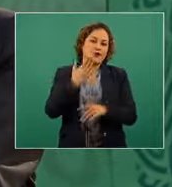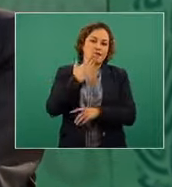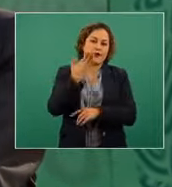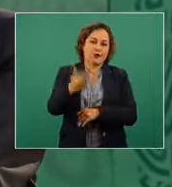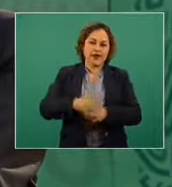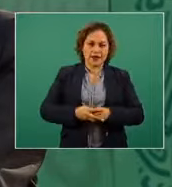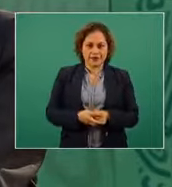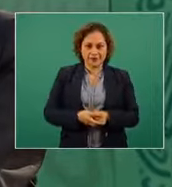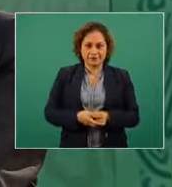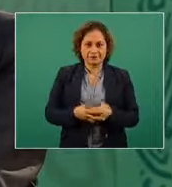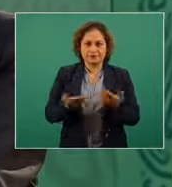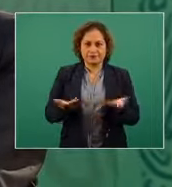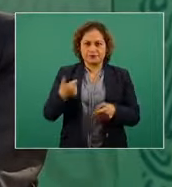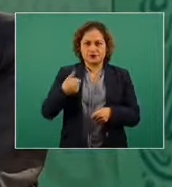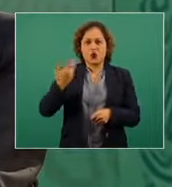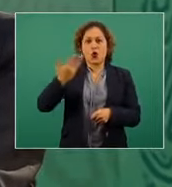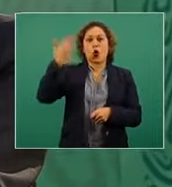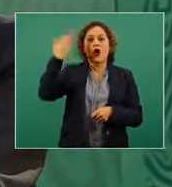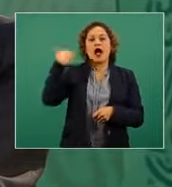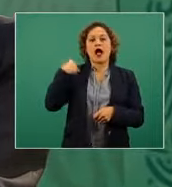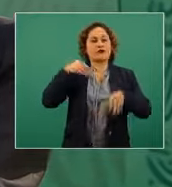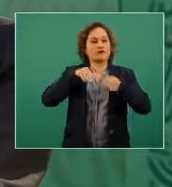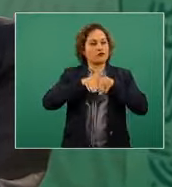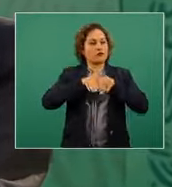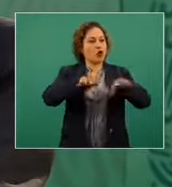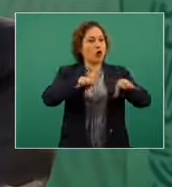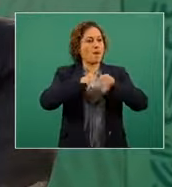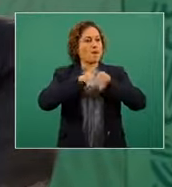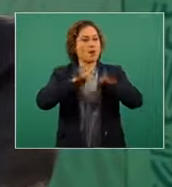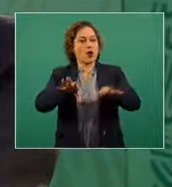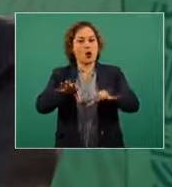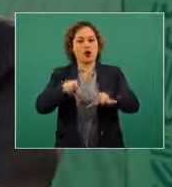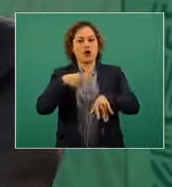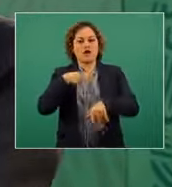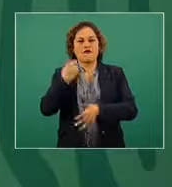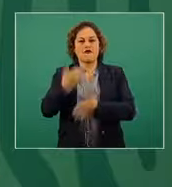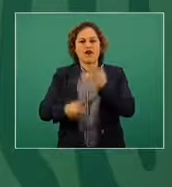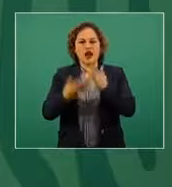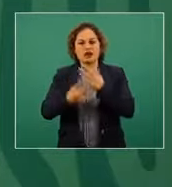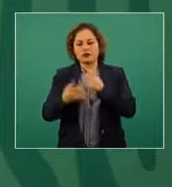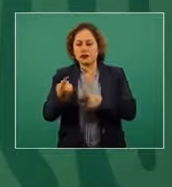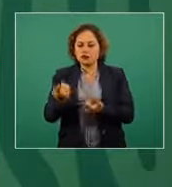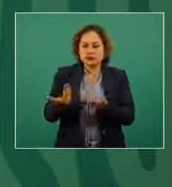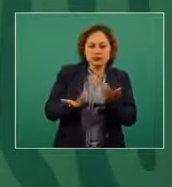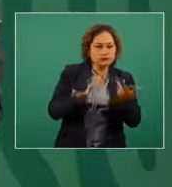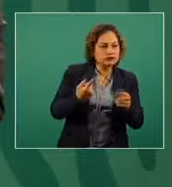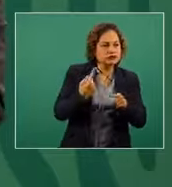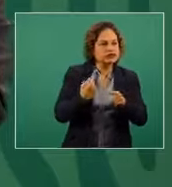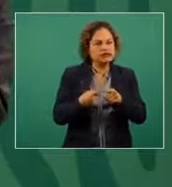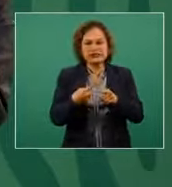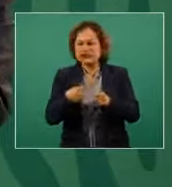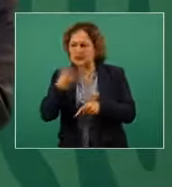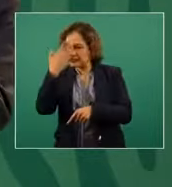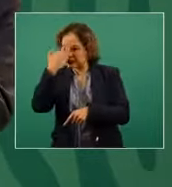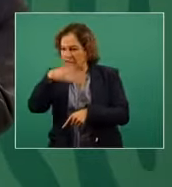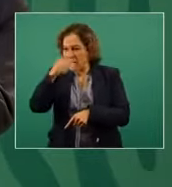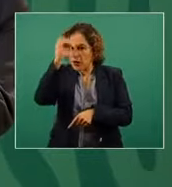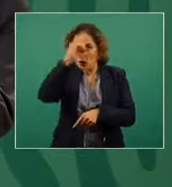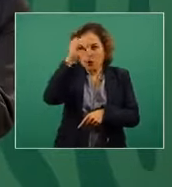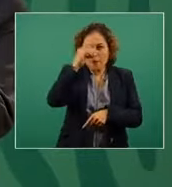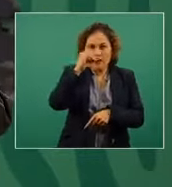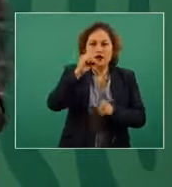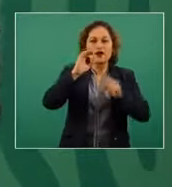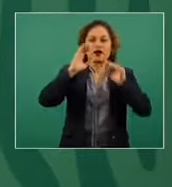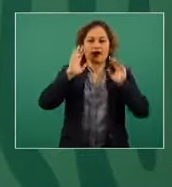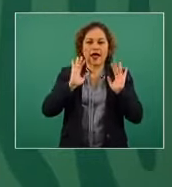recogido ninguna opinión sobre esa campaña, entonces ya tengo cuando menos una opinión crítica, pero